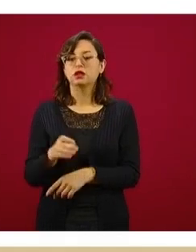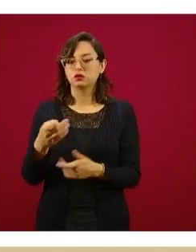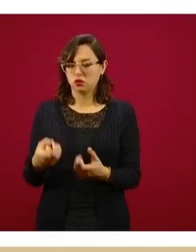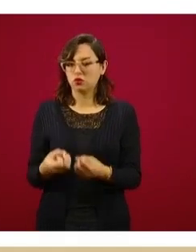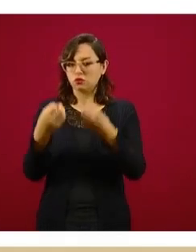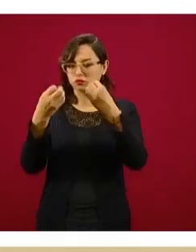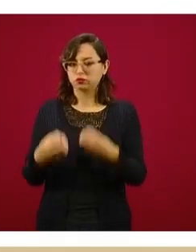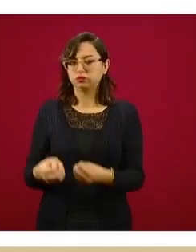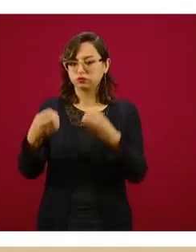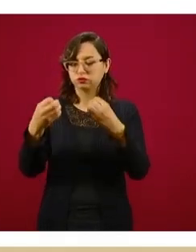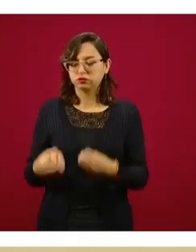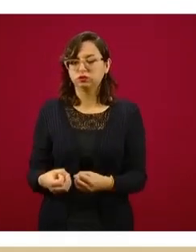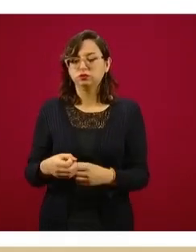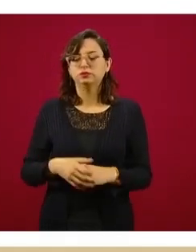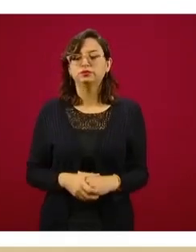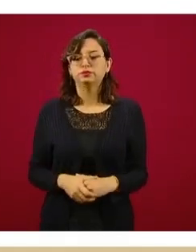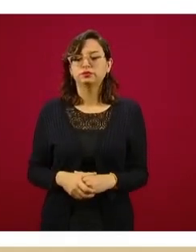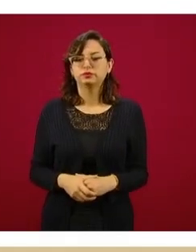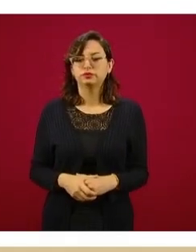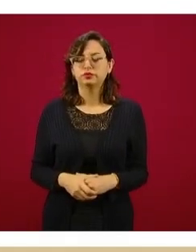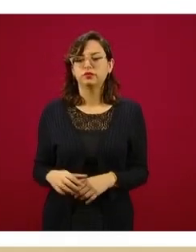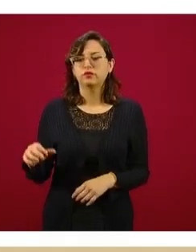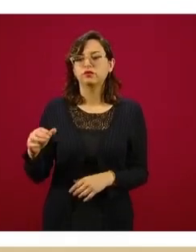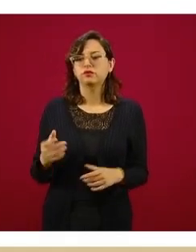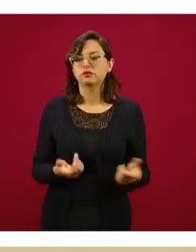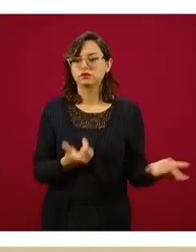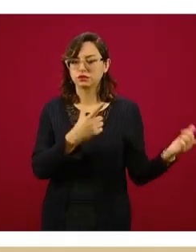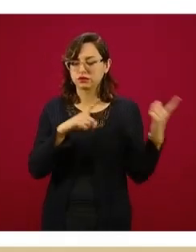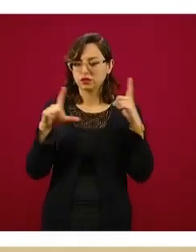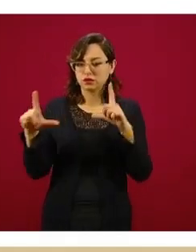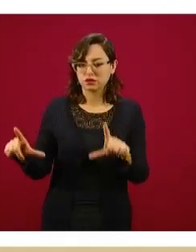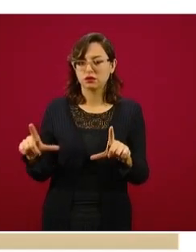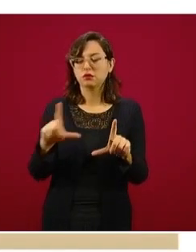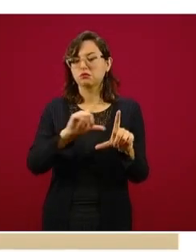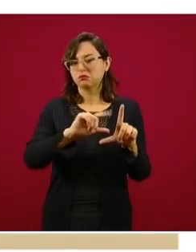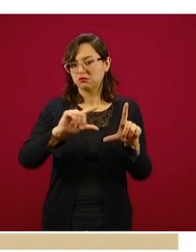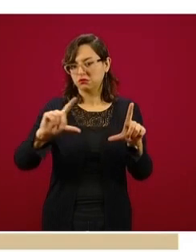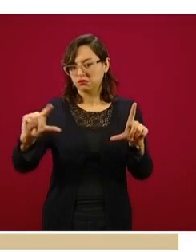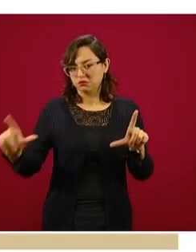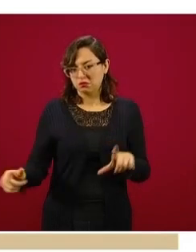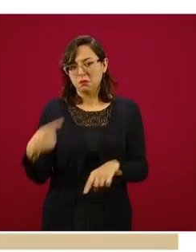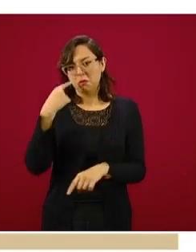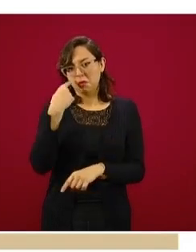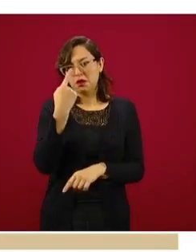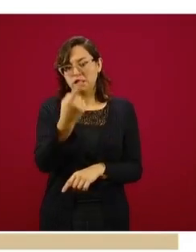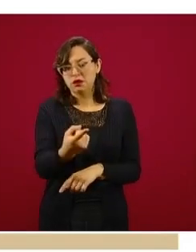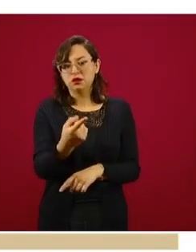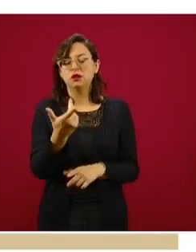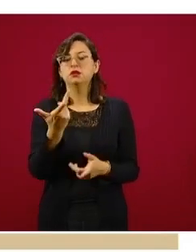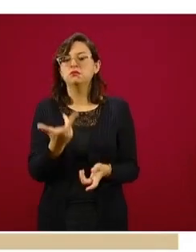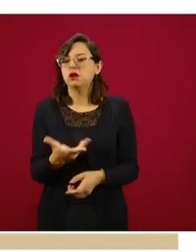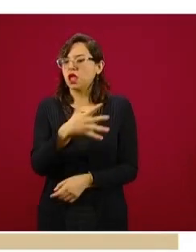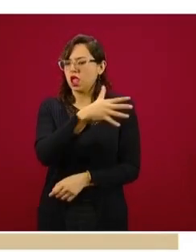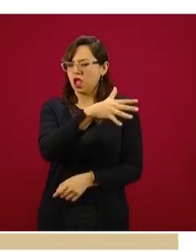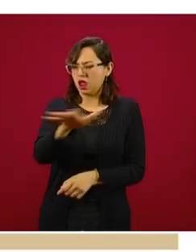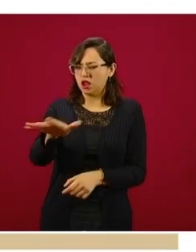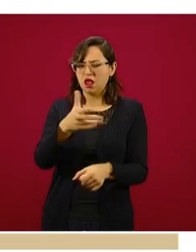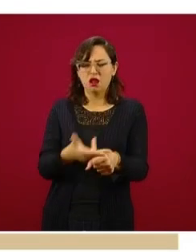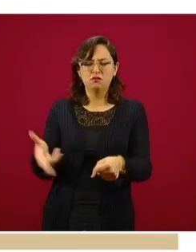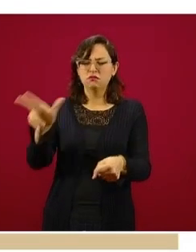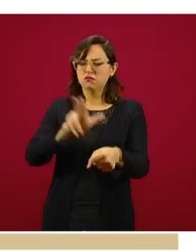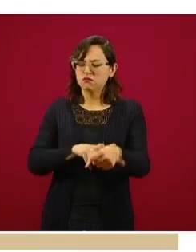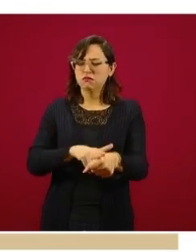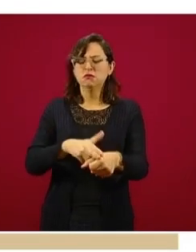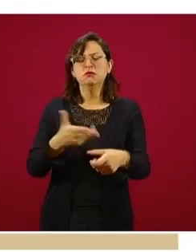nivel nacional, y lo podemos ver en las dos gráficas de columnas. En esta, donde se representa la hospitalización general, es